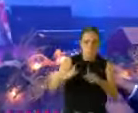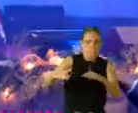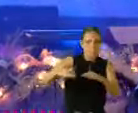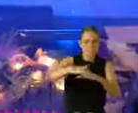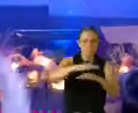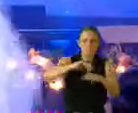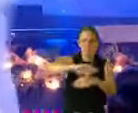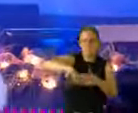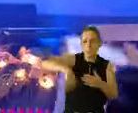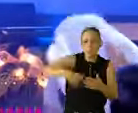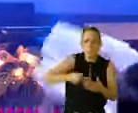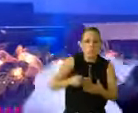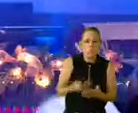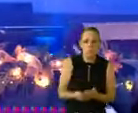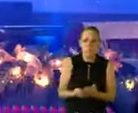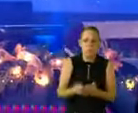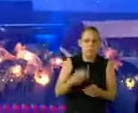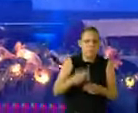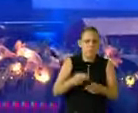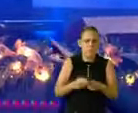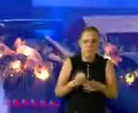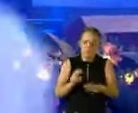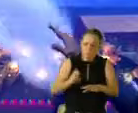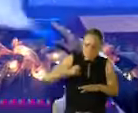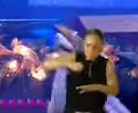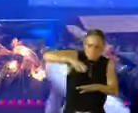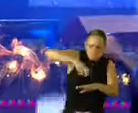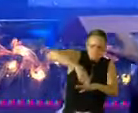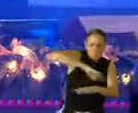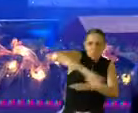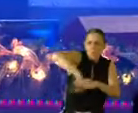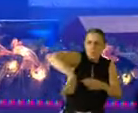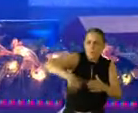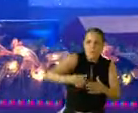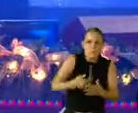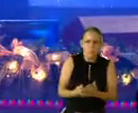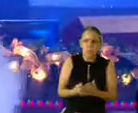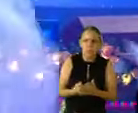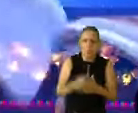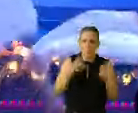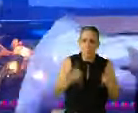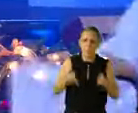nombre, que se dobla toda rodilla de los que están en el cielo,